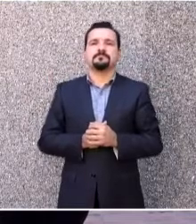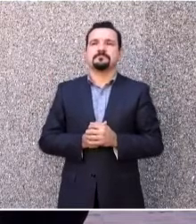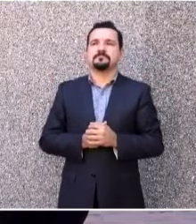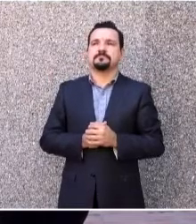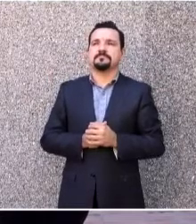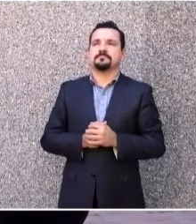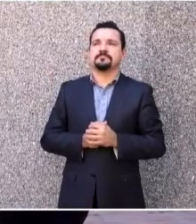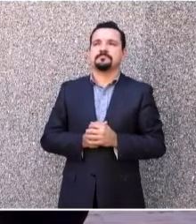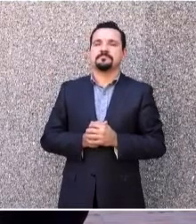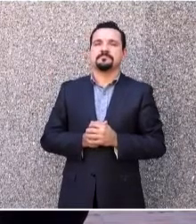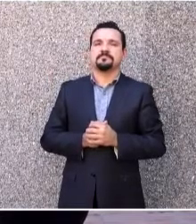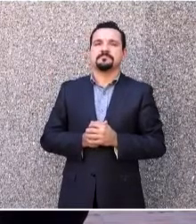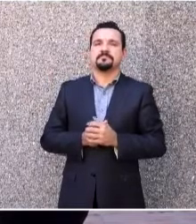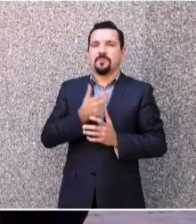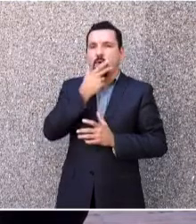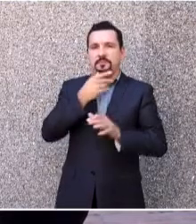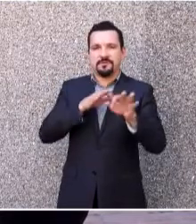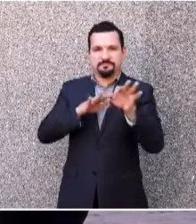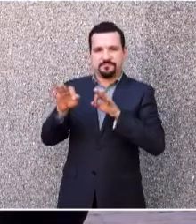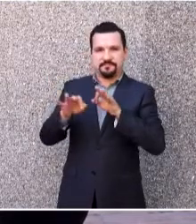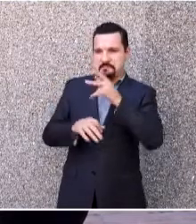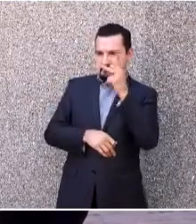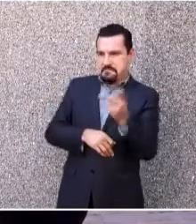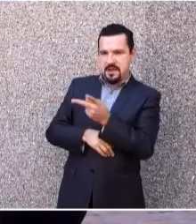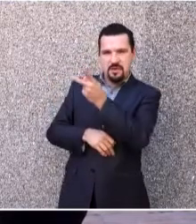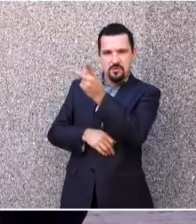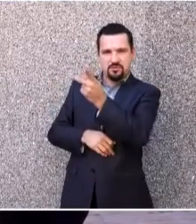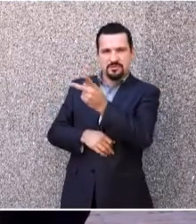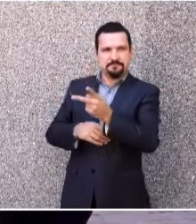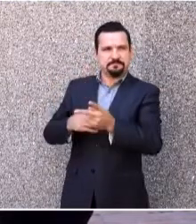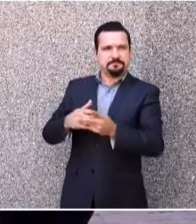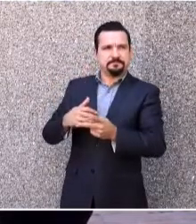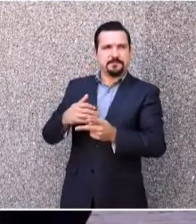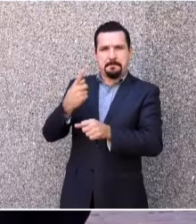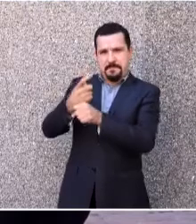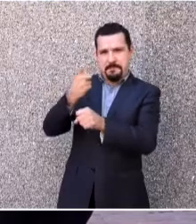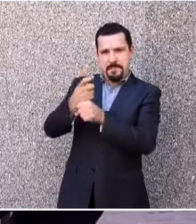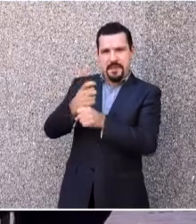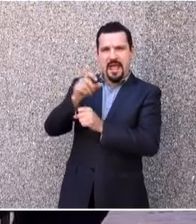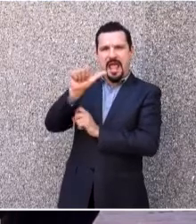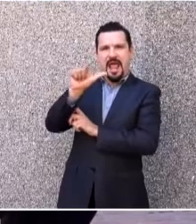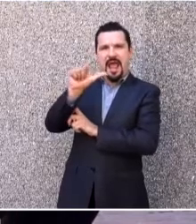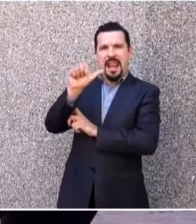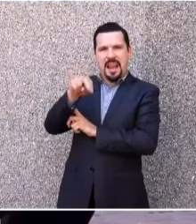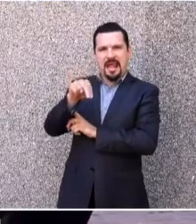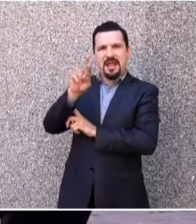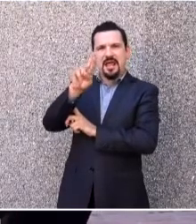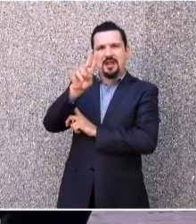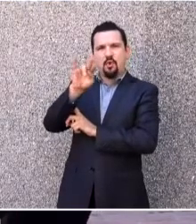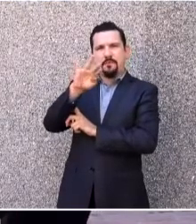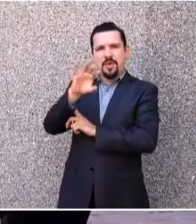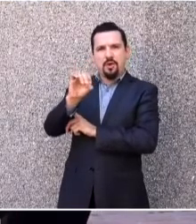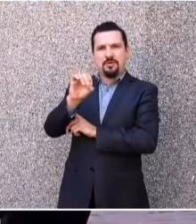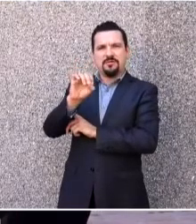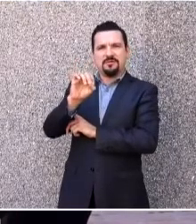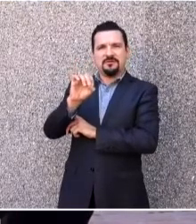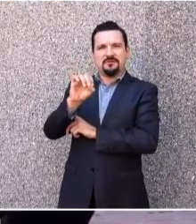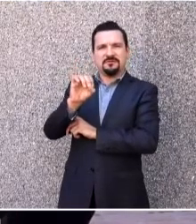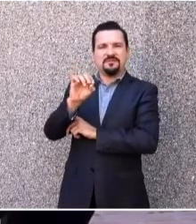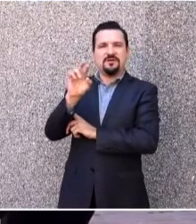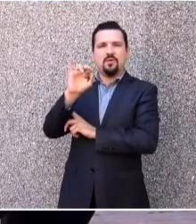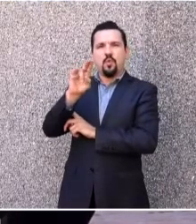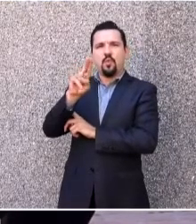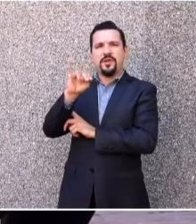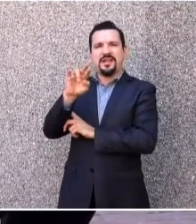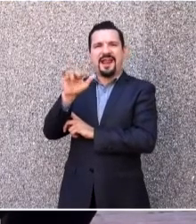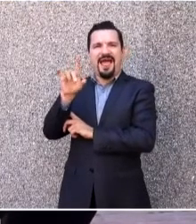Secretario, la primera pregunta es de mi colega Alan Rubio de Uniradio. Sobre